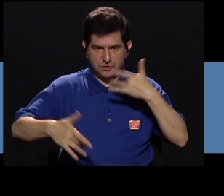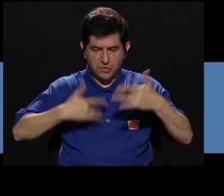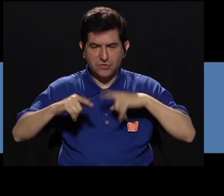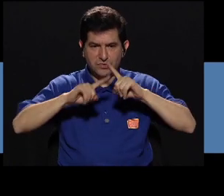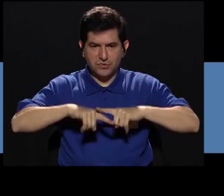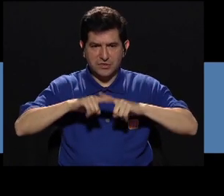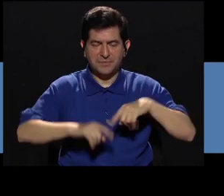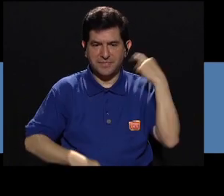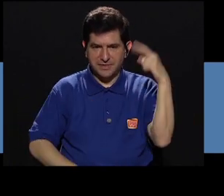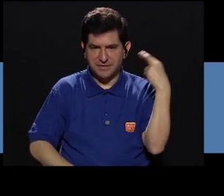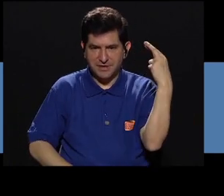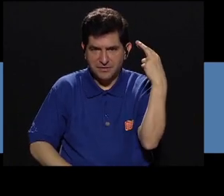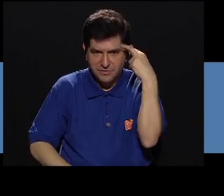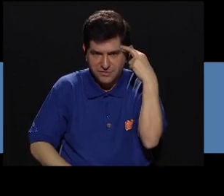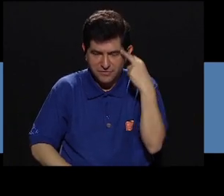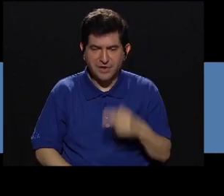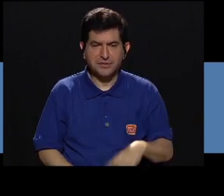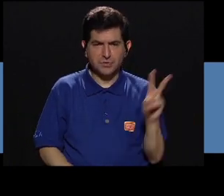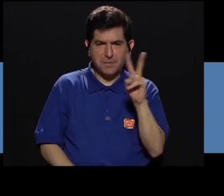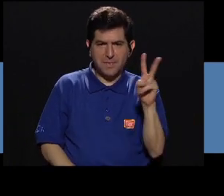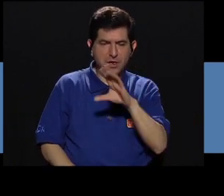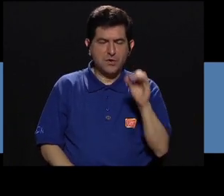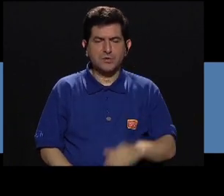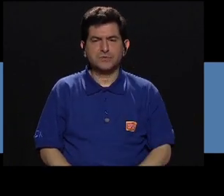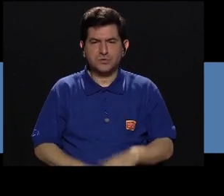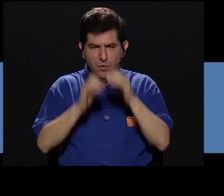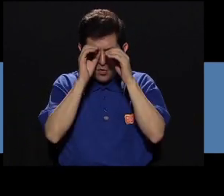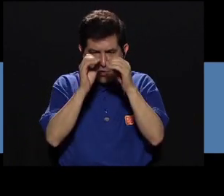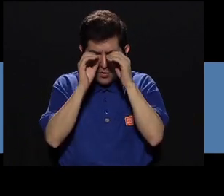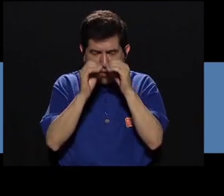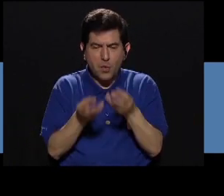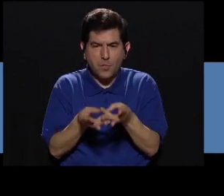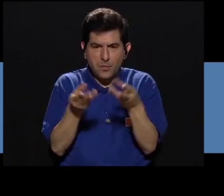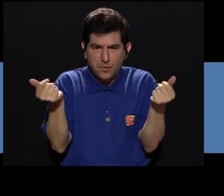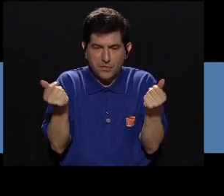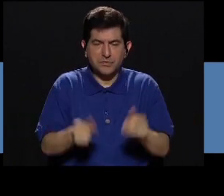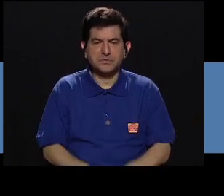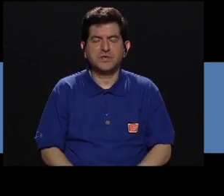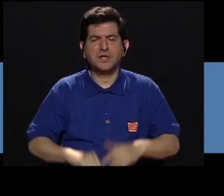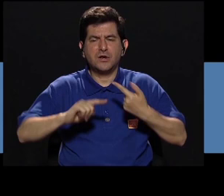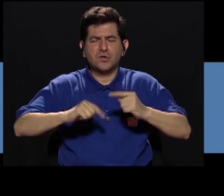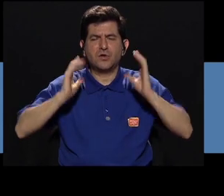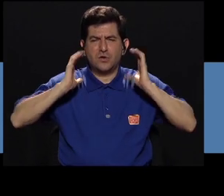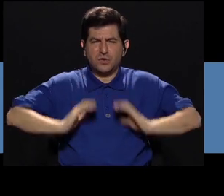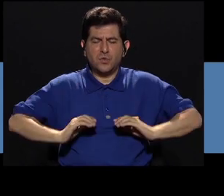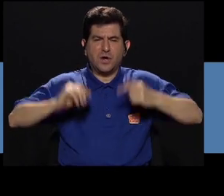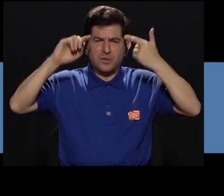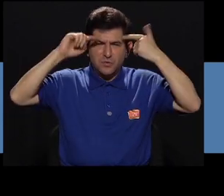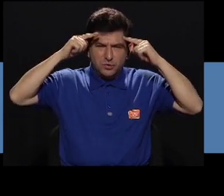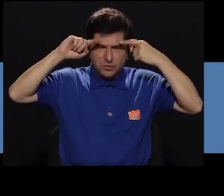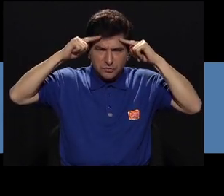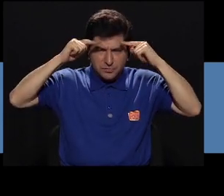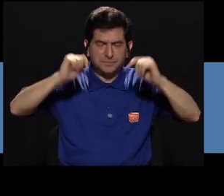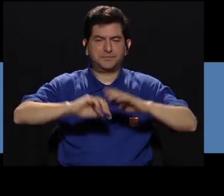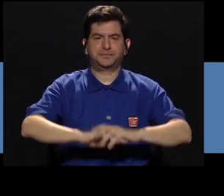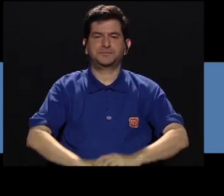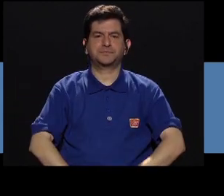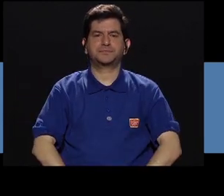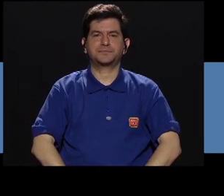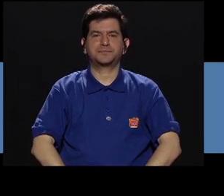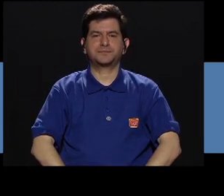agregados dependiendo de la causa del virus o del microorganismo que lo provoque como dolor de cuerpo como dolor de cabeza